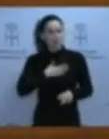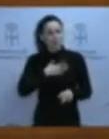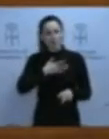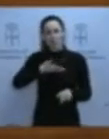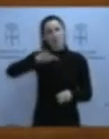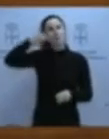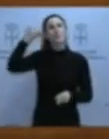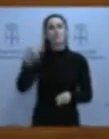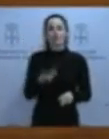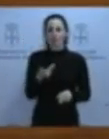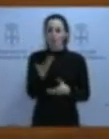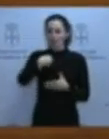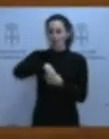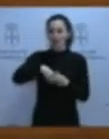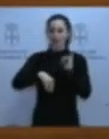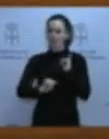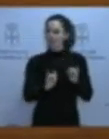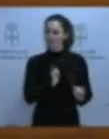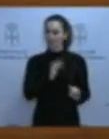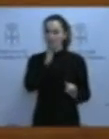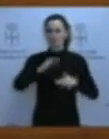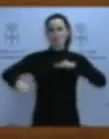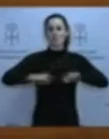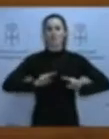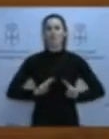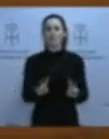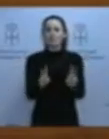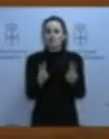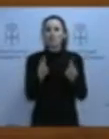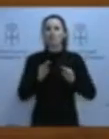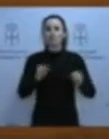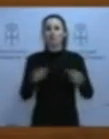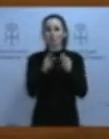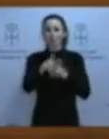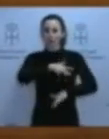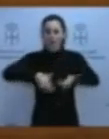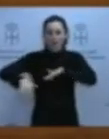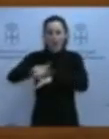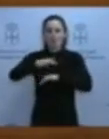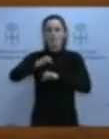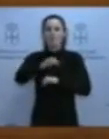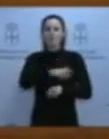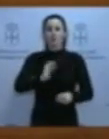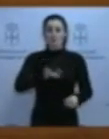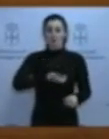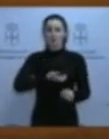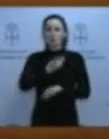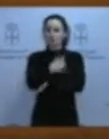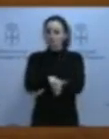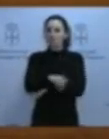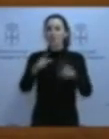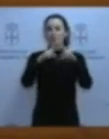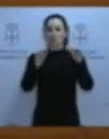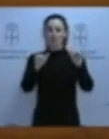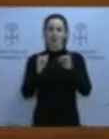intrínseco, además de ser, por supuesto, elementos dinamizadores de la actividad social local de muchas villas y barrios asturianos. En